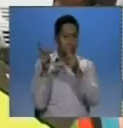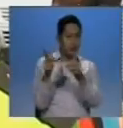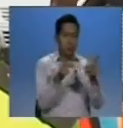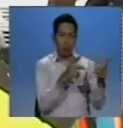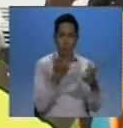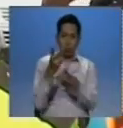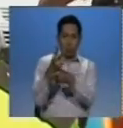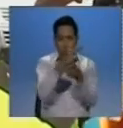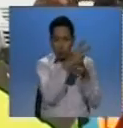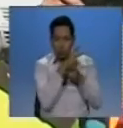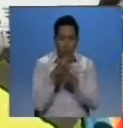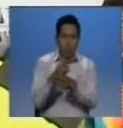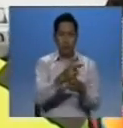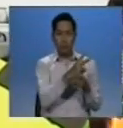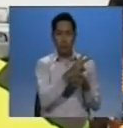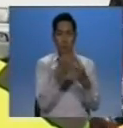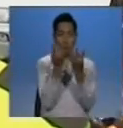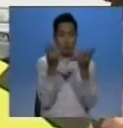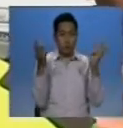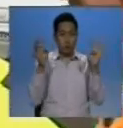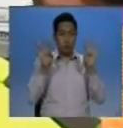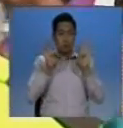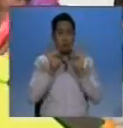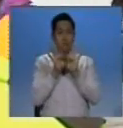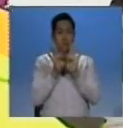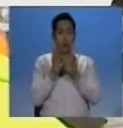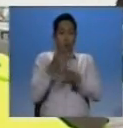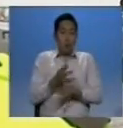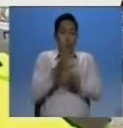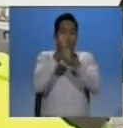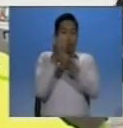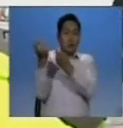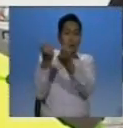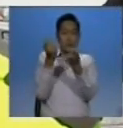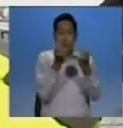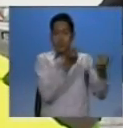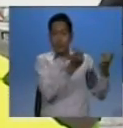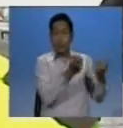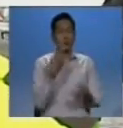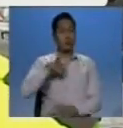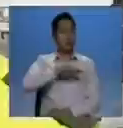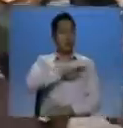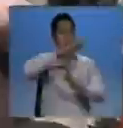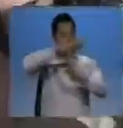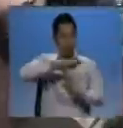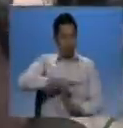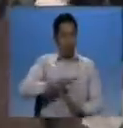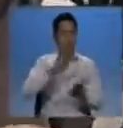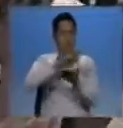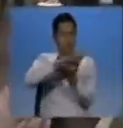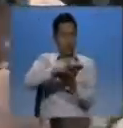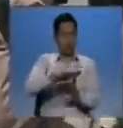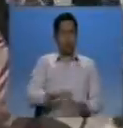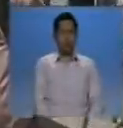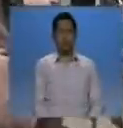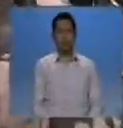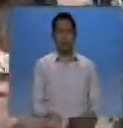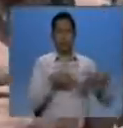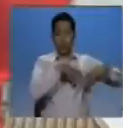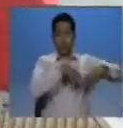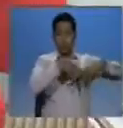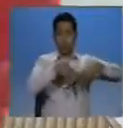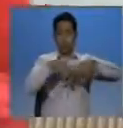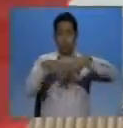todo este trayecto que está ya previsto. En todo caso, queremos garantizar la paz y tranquilidad. El objetivo de los marchantes es llegar